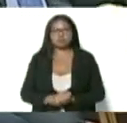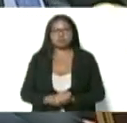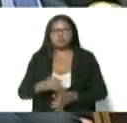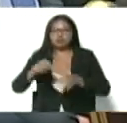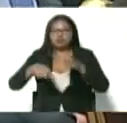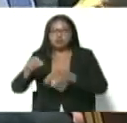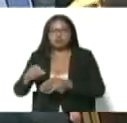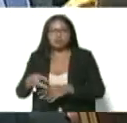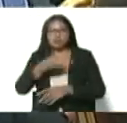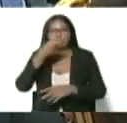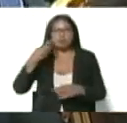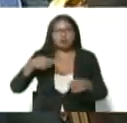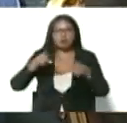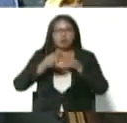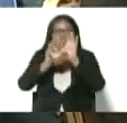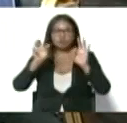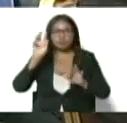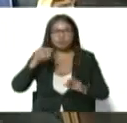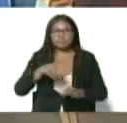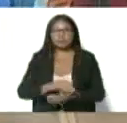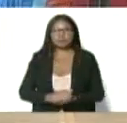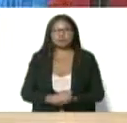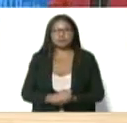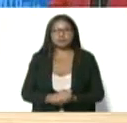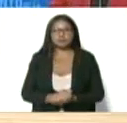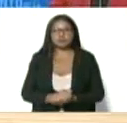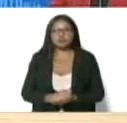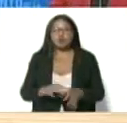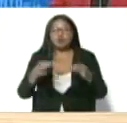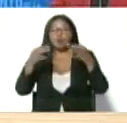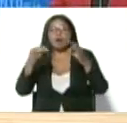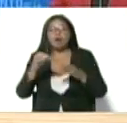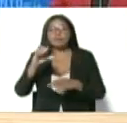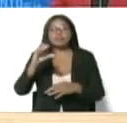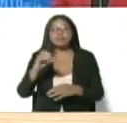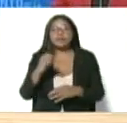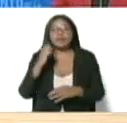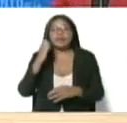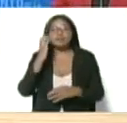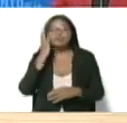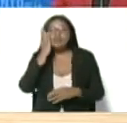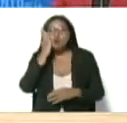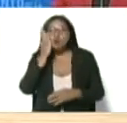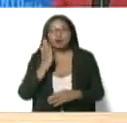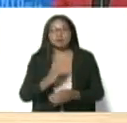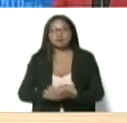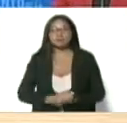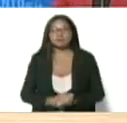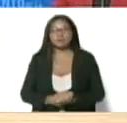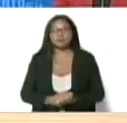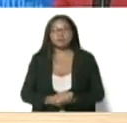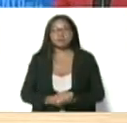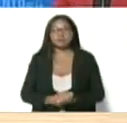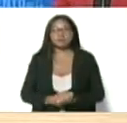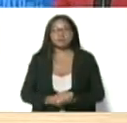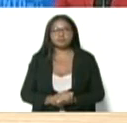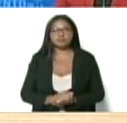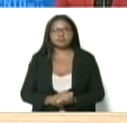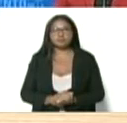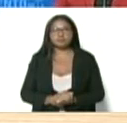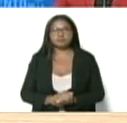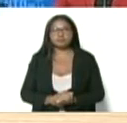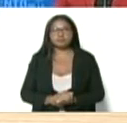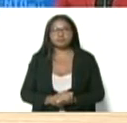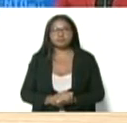droga de hojas de coca con destino a la producción de cocaína yo tengo aquí un mapa